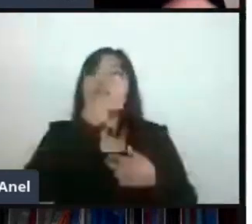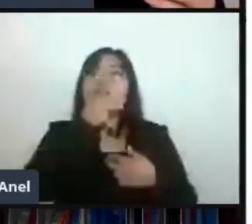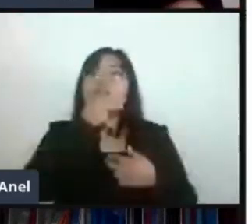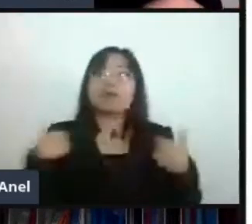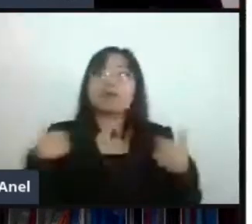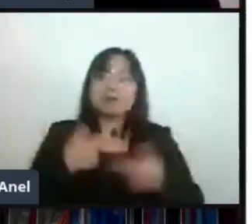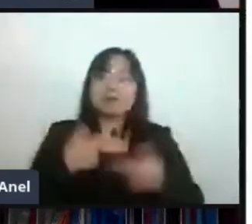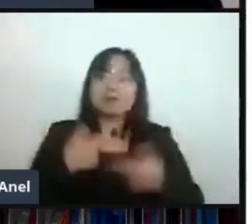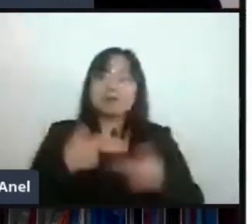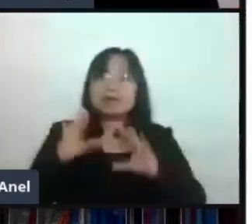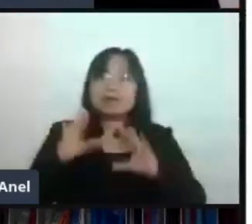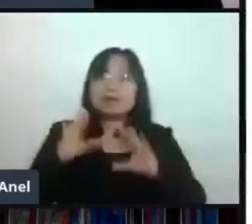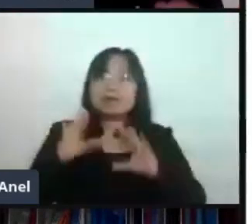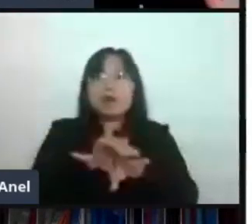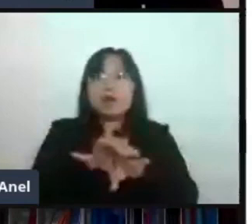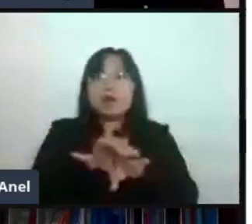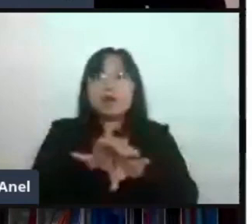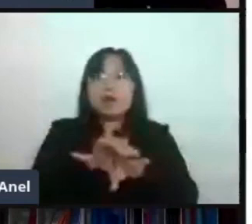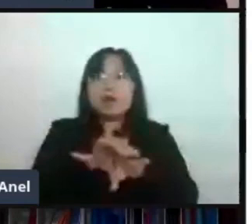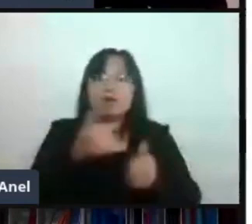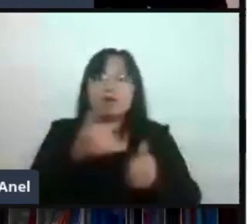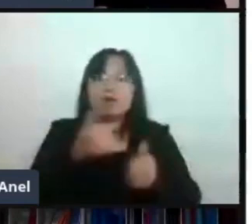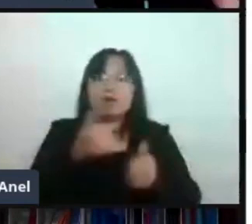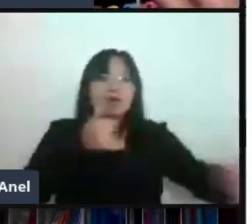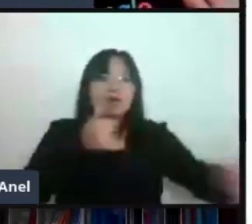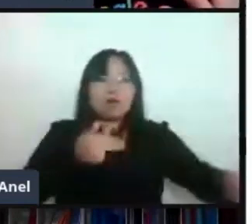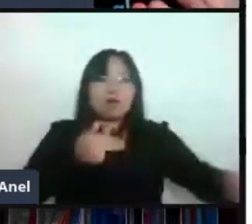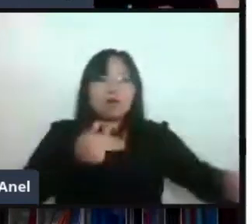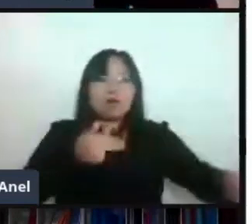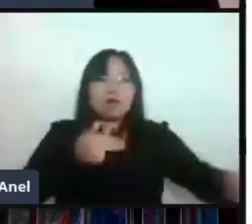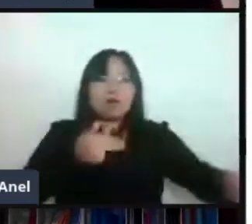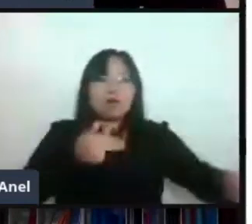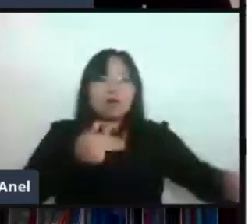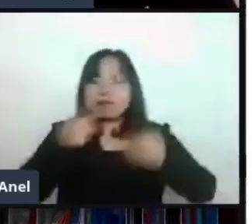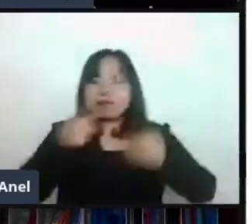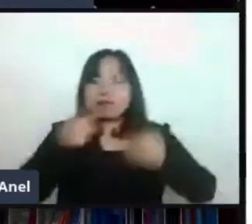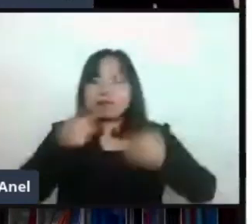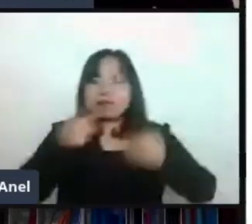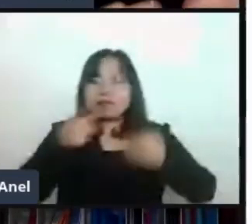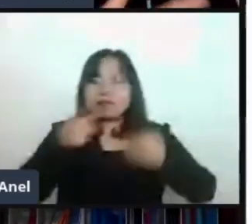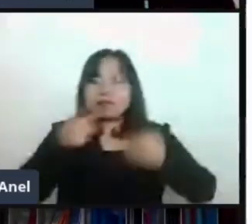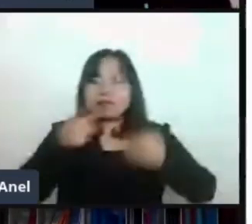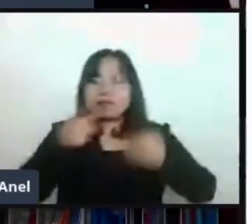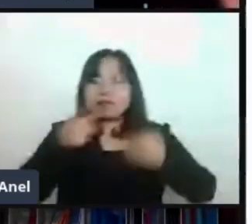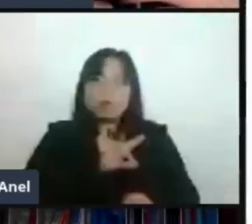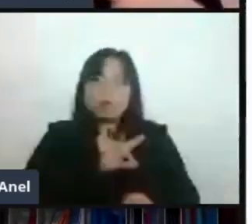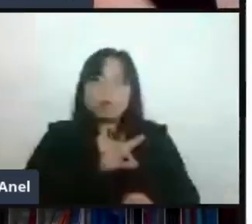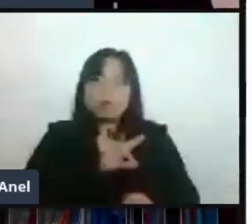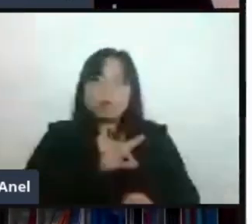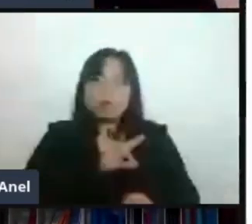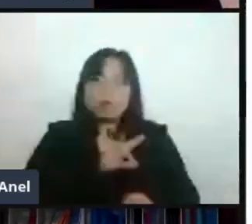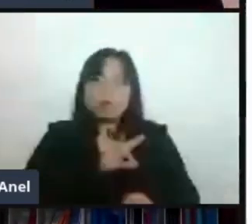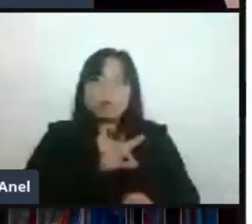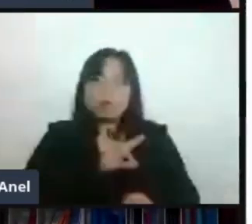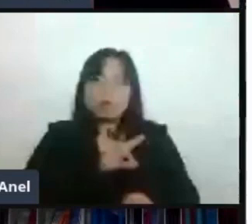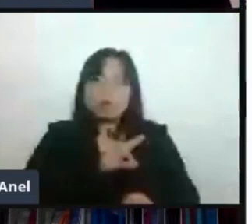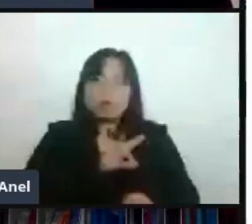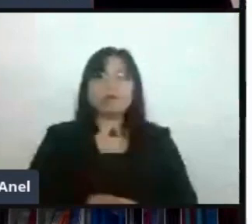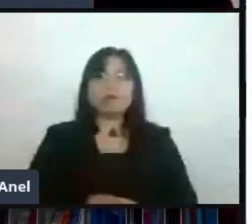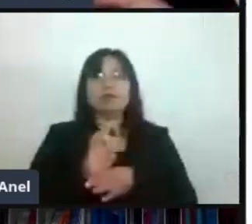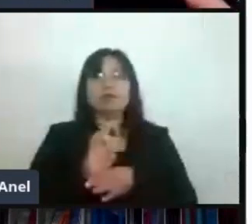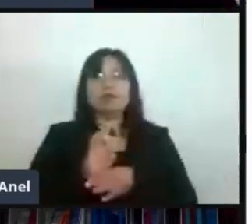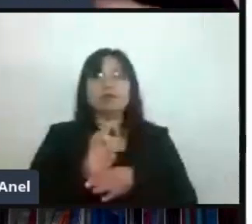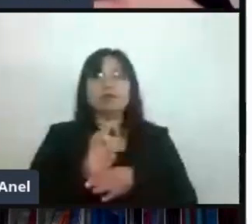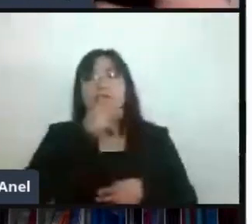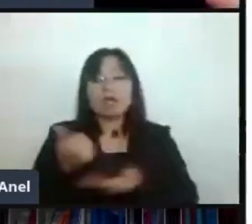distancia. Yo creo que es fundamental, sobre todo, pues, para los padres de familia que tienen a sus hijos en preescolar, en primaria. Yo creo que es